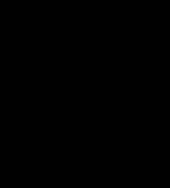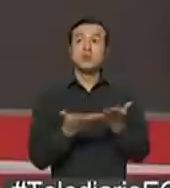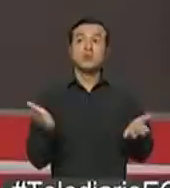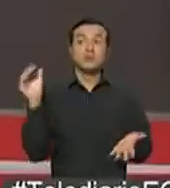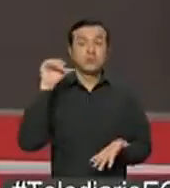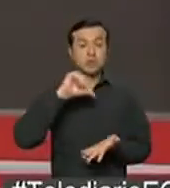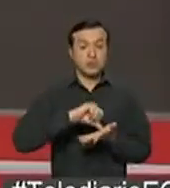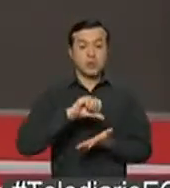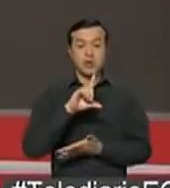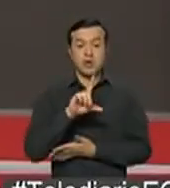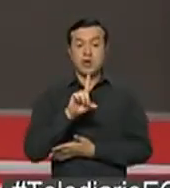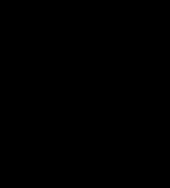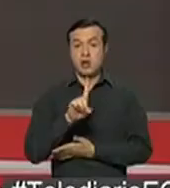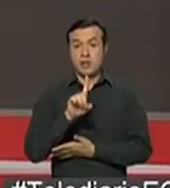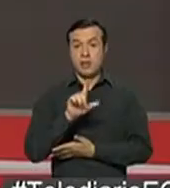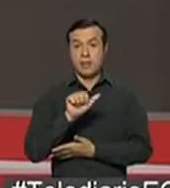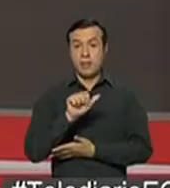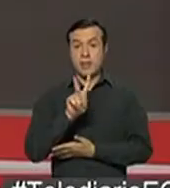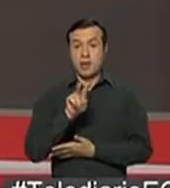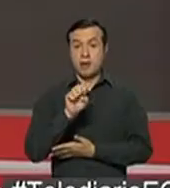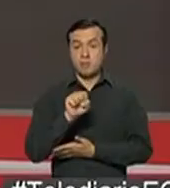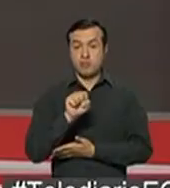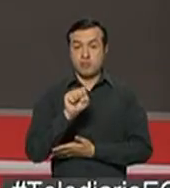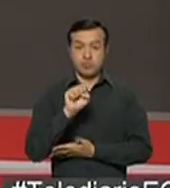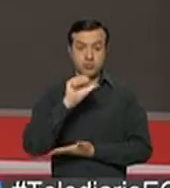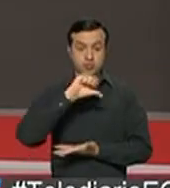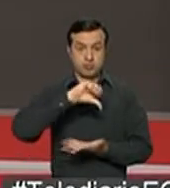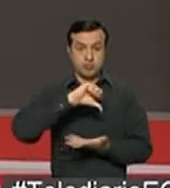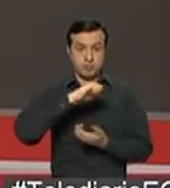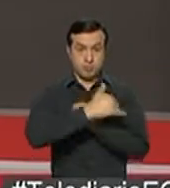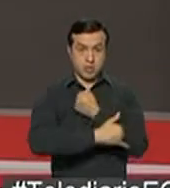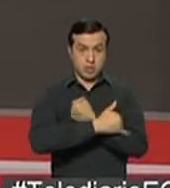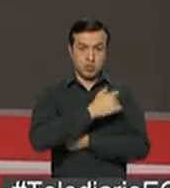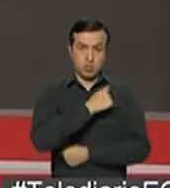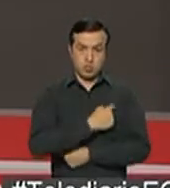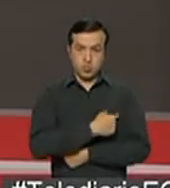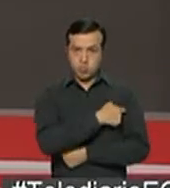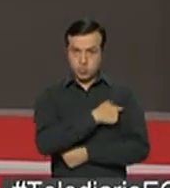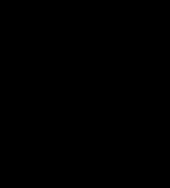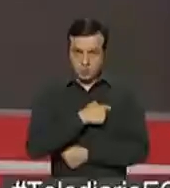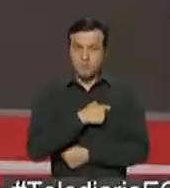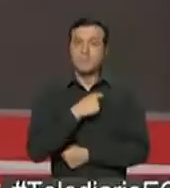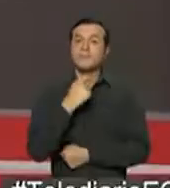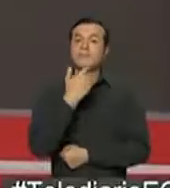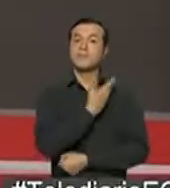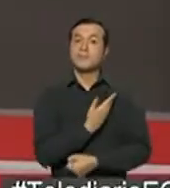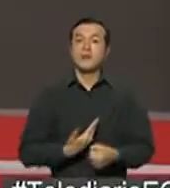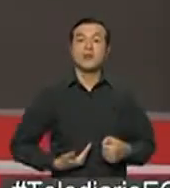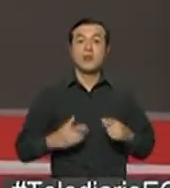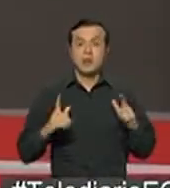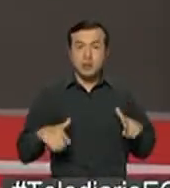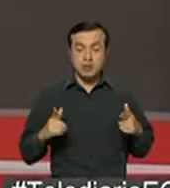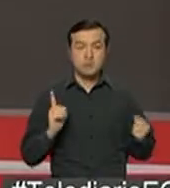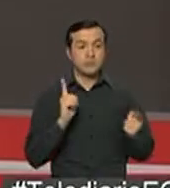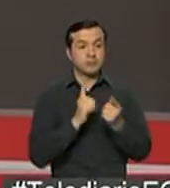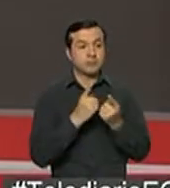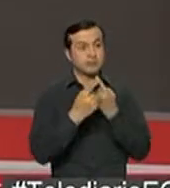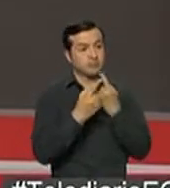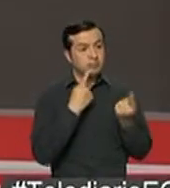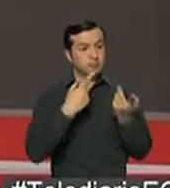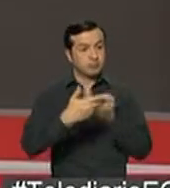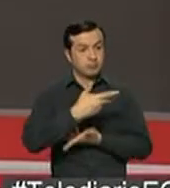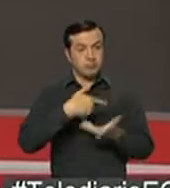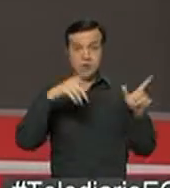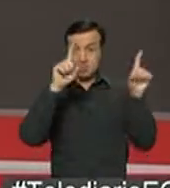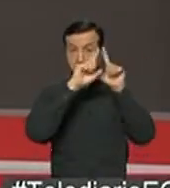ciudad de Davos, en Suiza. Durante el evento, el jefe de Estado tiene previsto mantener reuniones de trabajo con representantes de varias